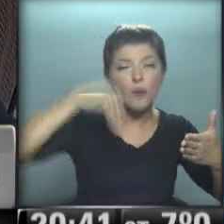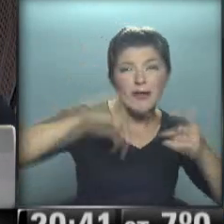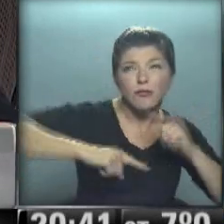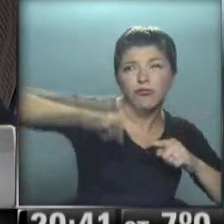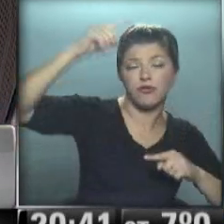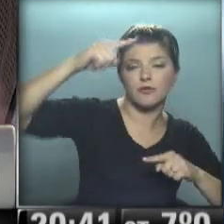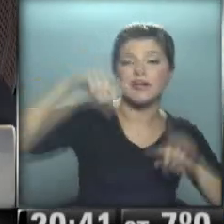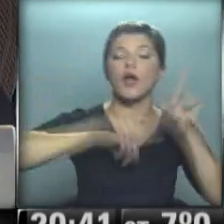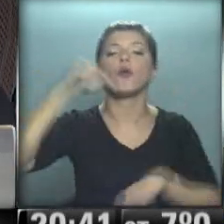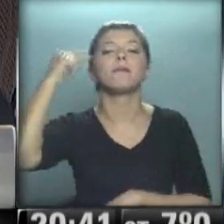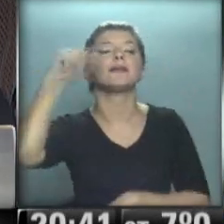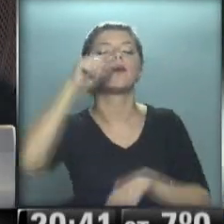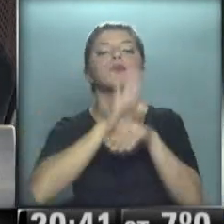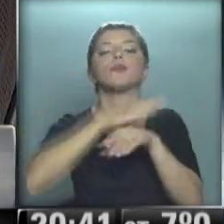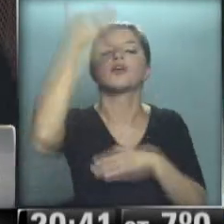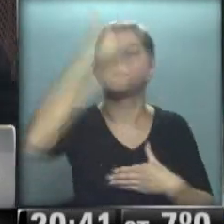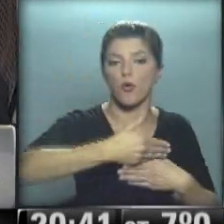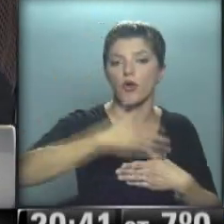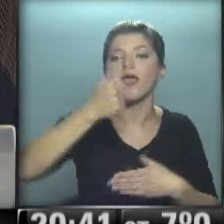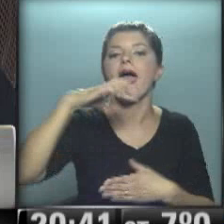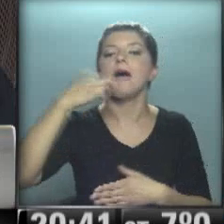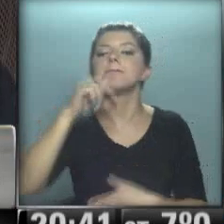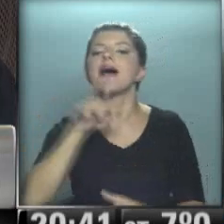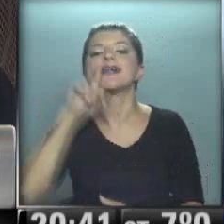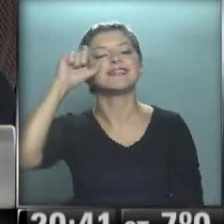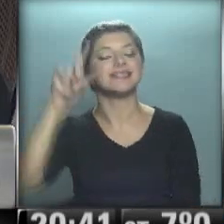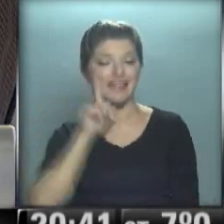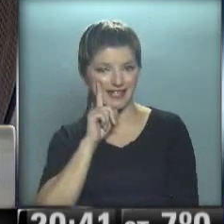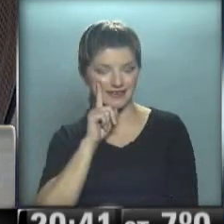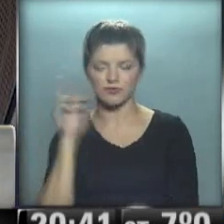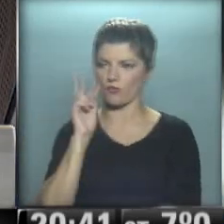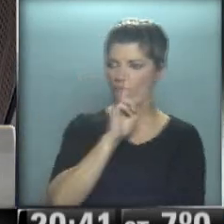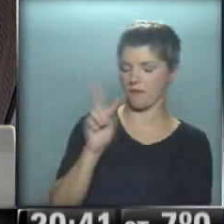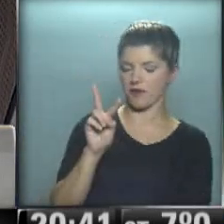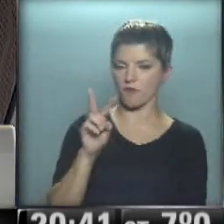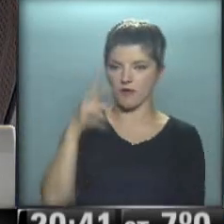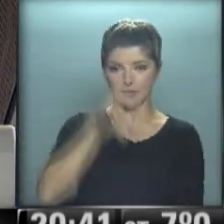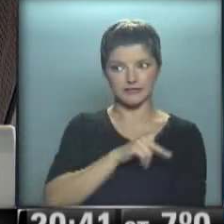definen como el muro del apartheid. La imagen del Papa fue realmente muy fuerte.